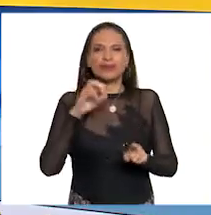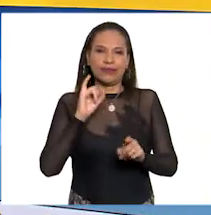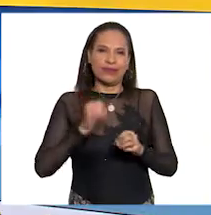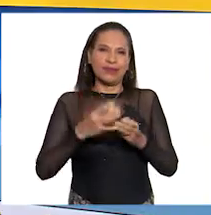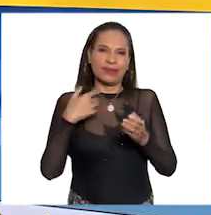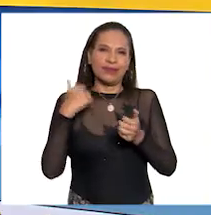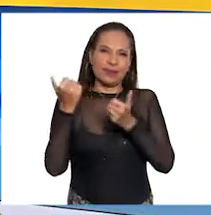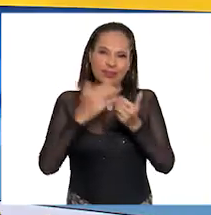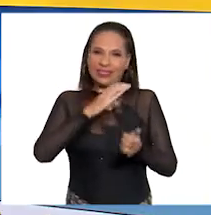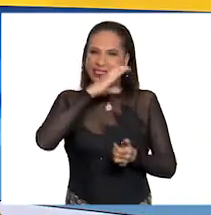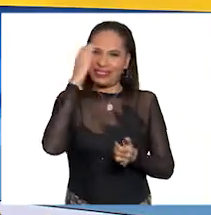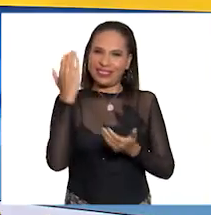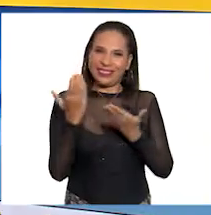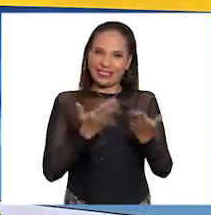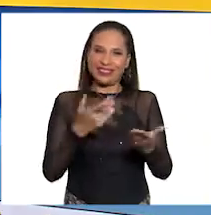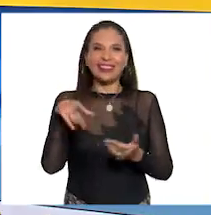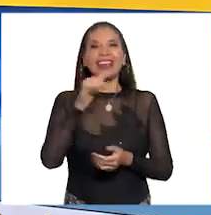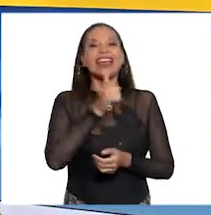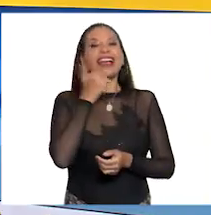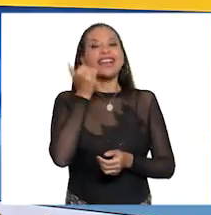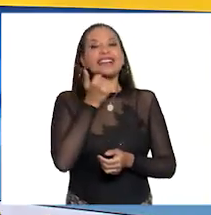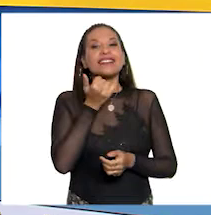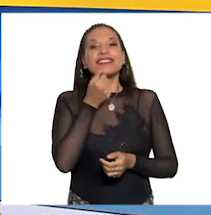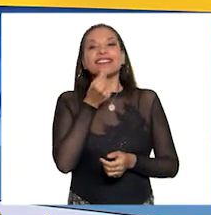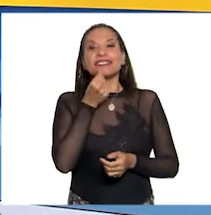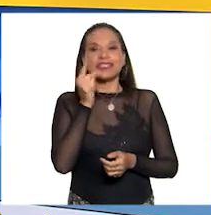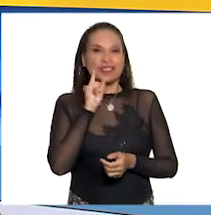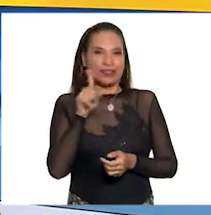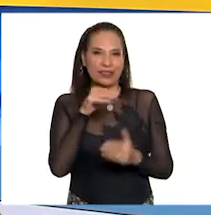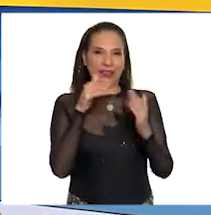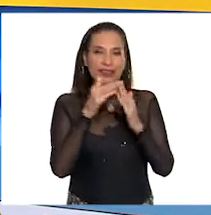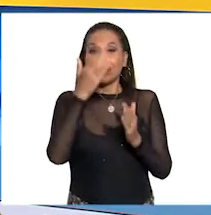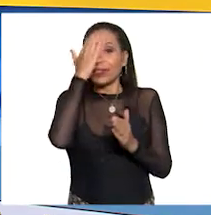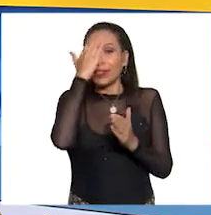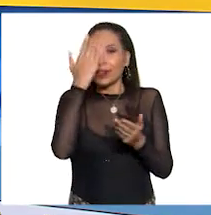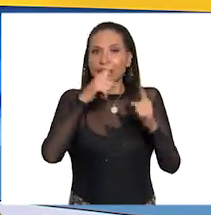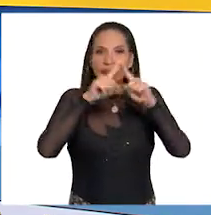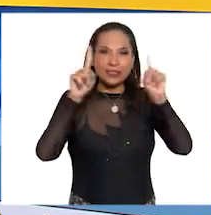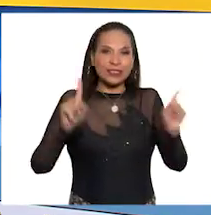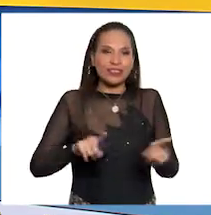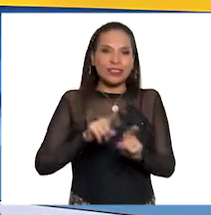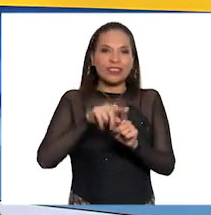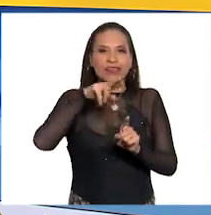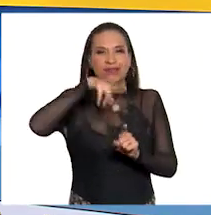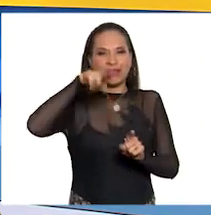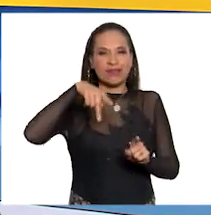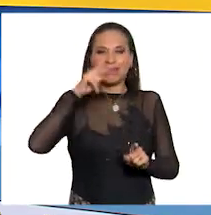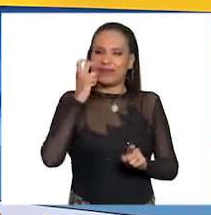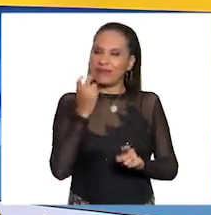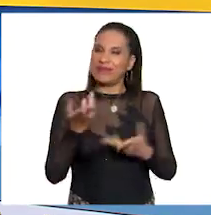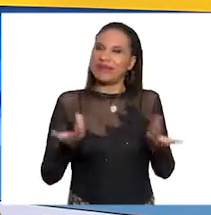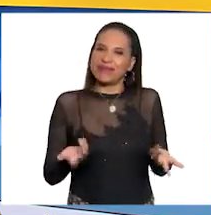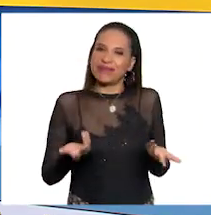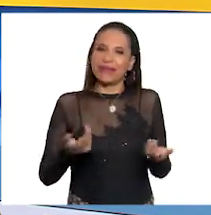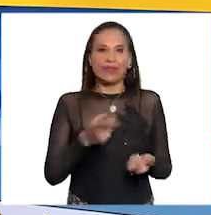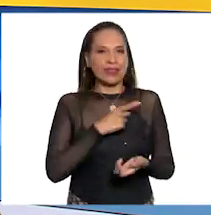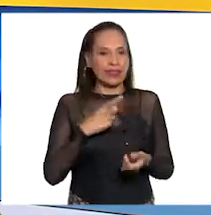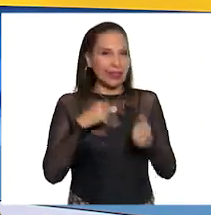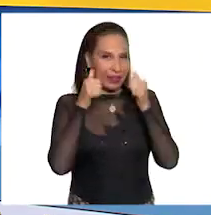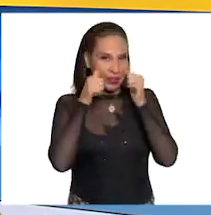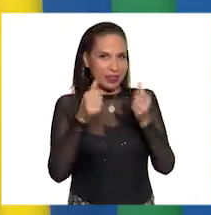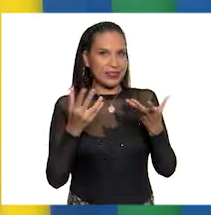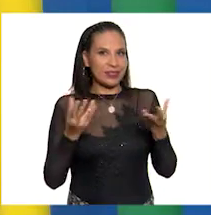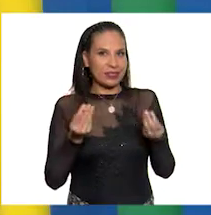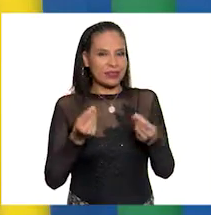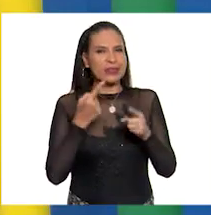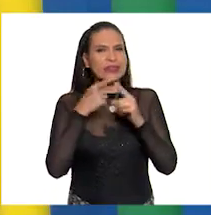traído algunas fotografías para que nuestros alumnos y alumnas desde casa conozcan el muralismo mexicano. Pero eso sí, deben poner mucha